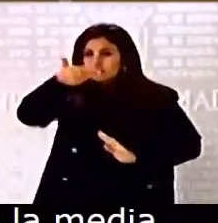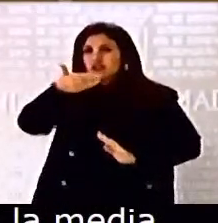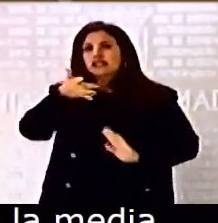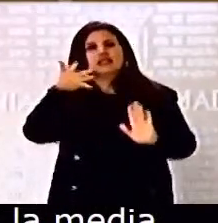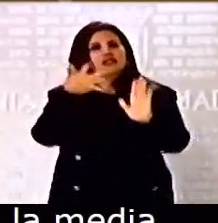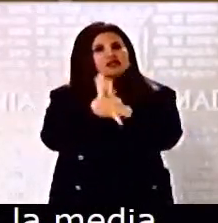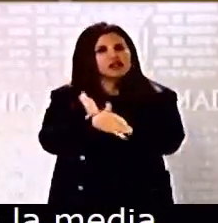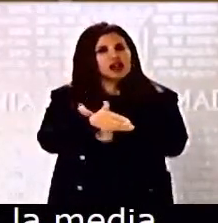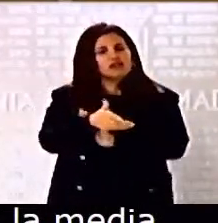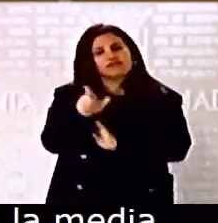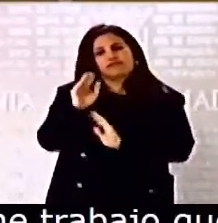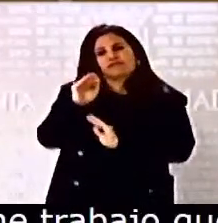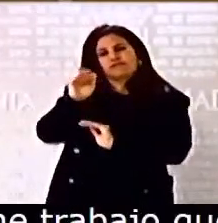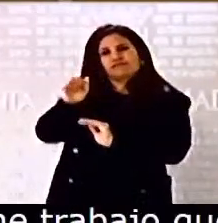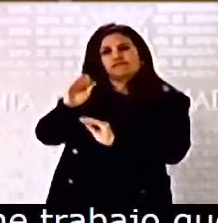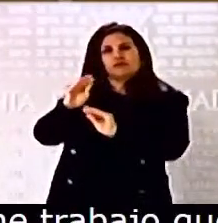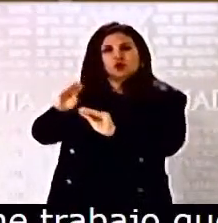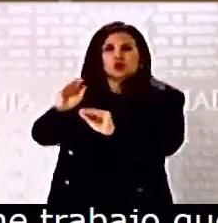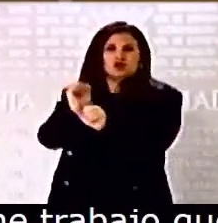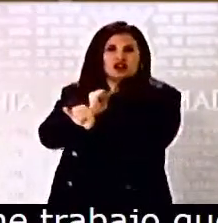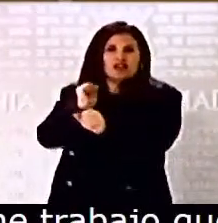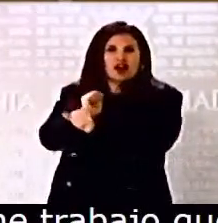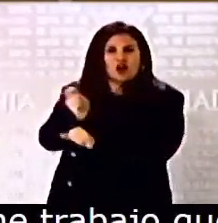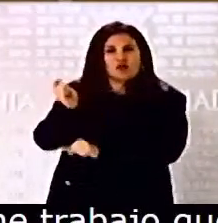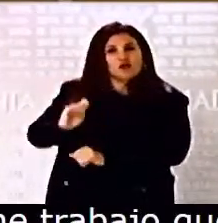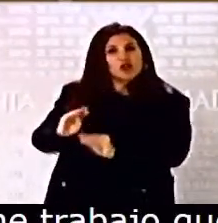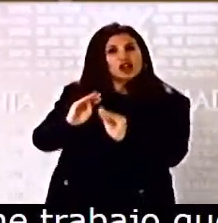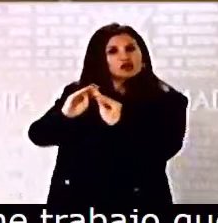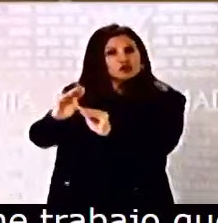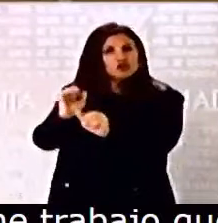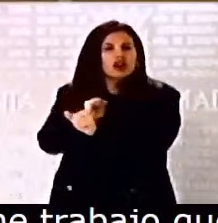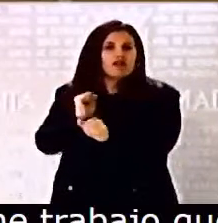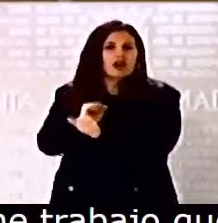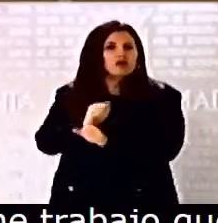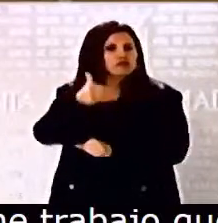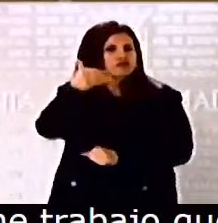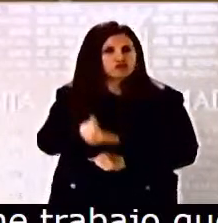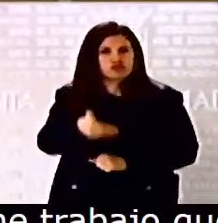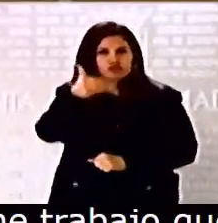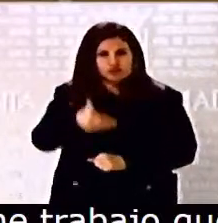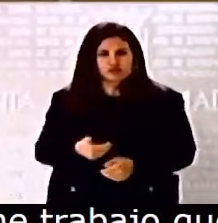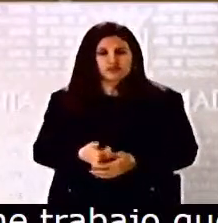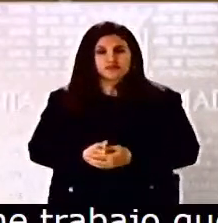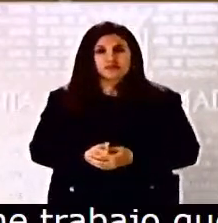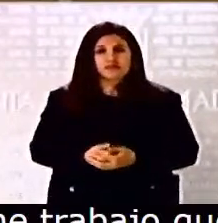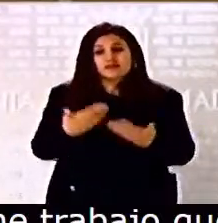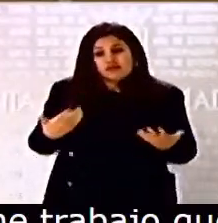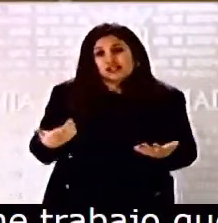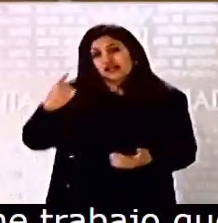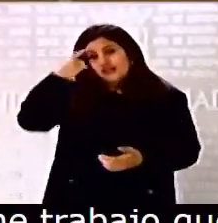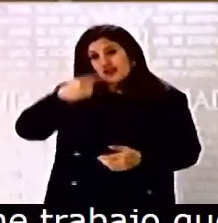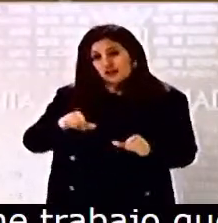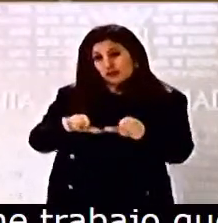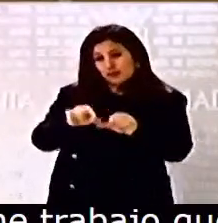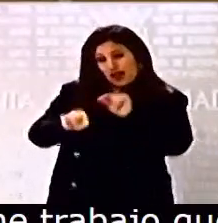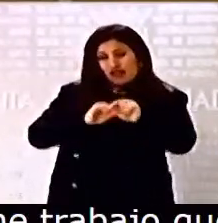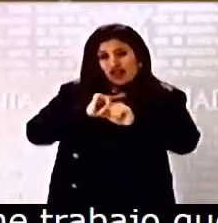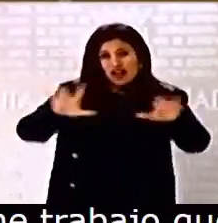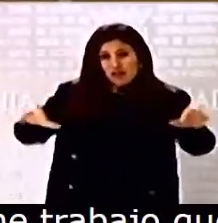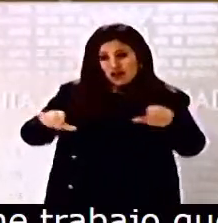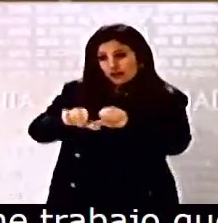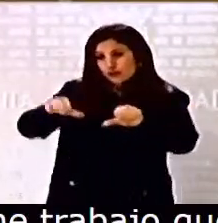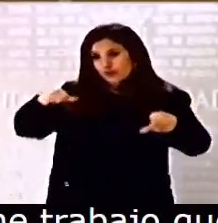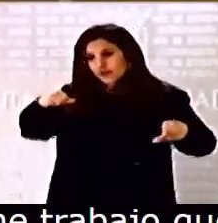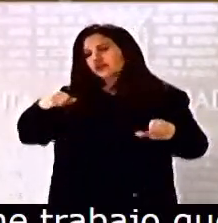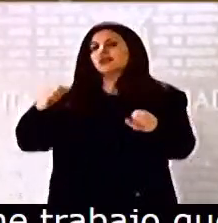realizan todos y cada uno de nuestros profesionales, que se ha puesto además de manifiesto a lo largo de toda esta pandemia. Me tenían